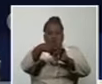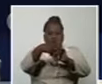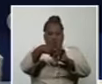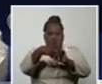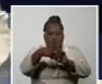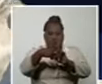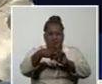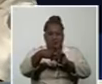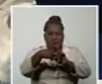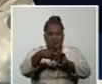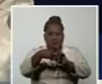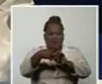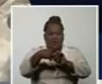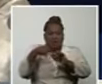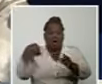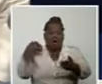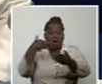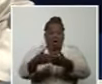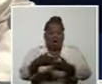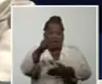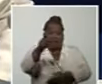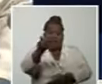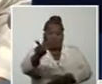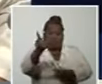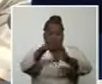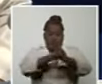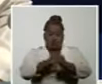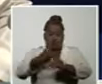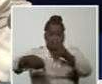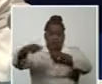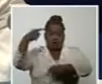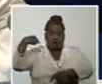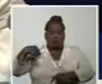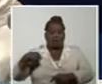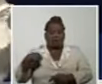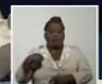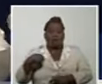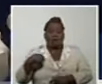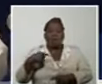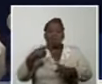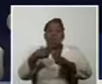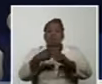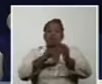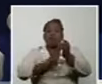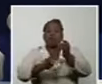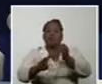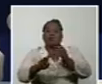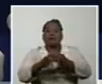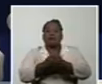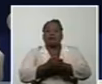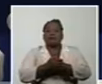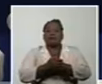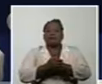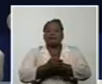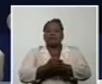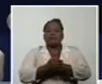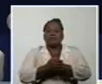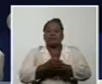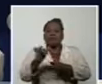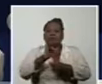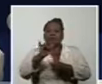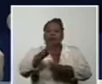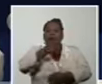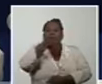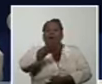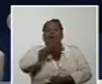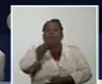hasta la noche de ayer, hasta las 12 de la noche de ayer, por provincia, pues como dijimos también,